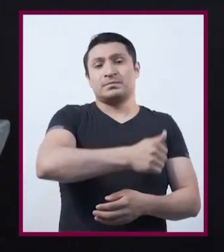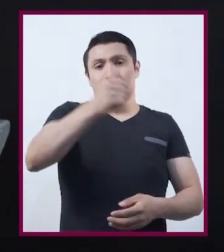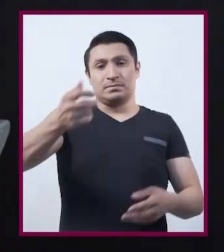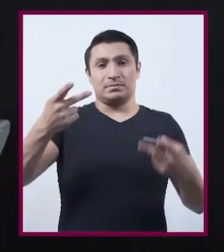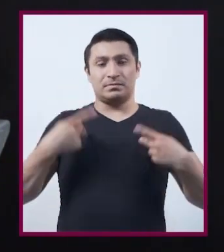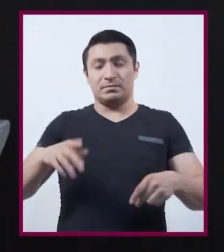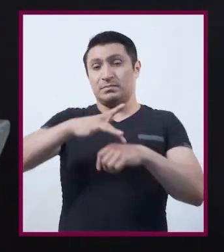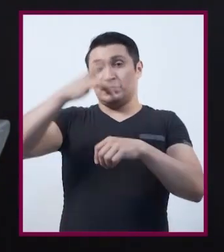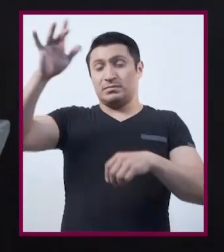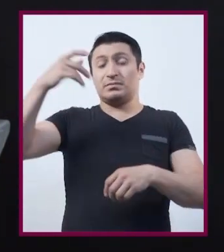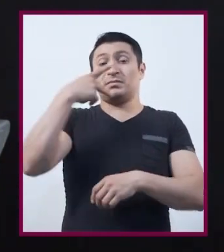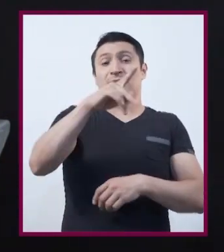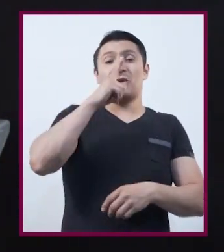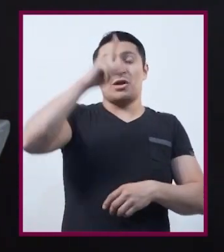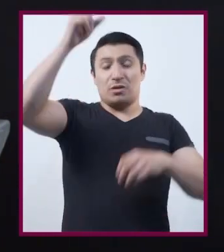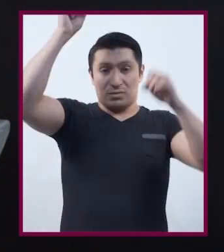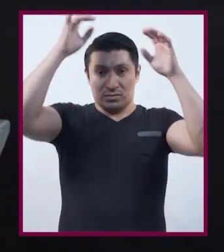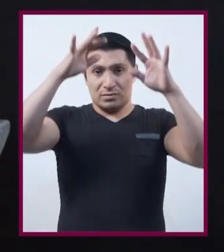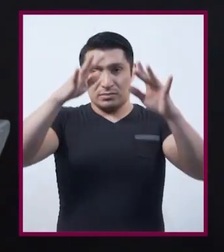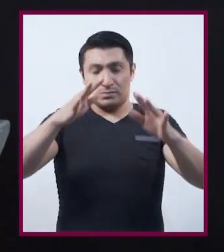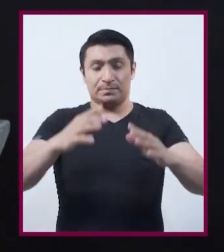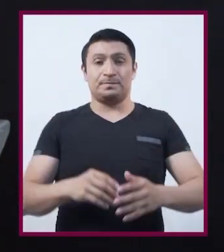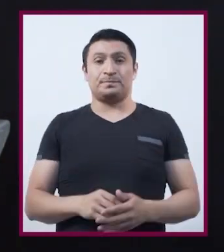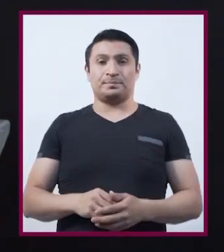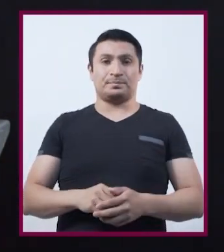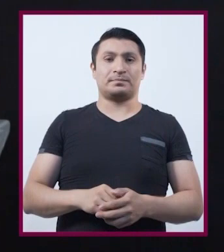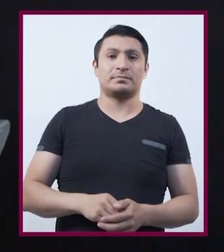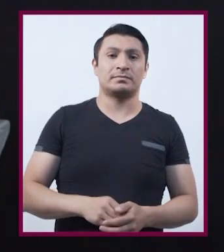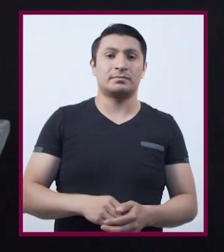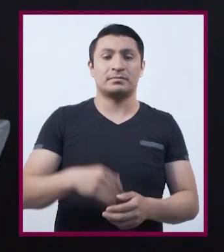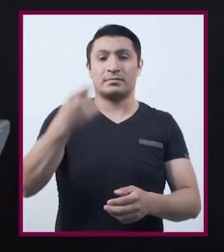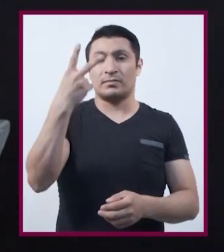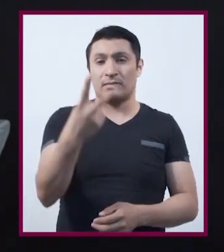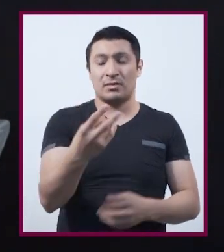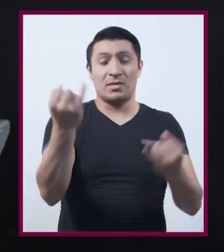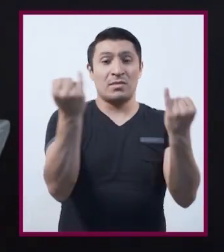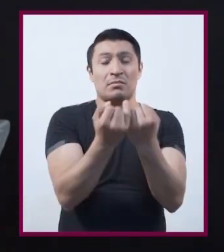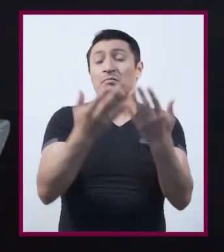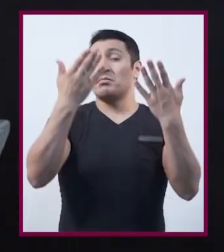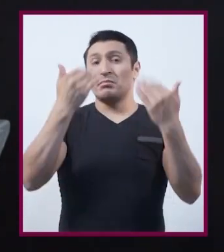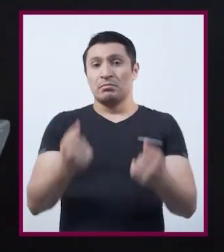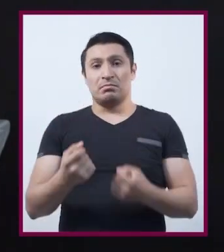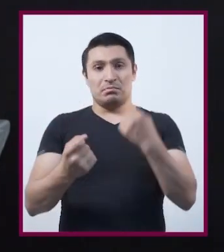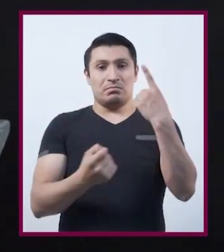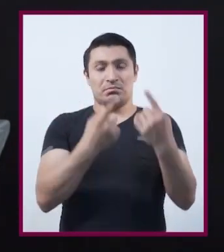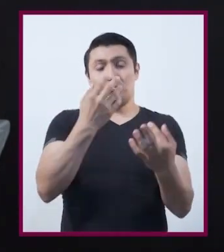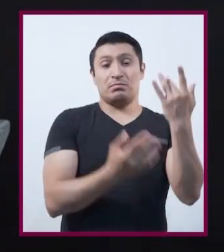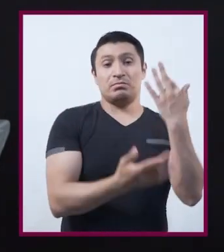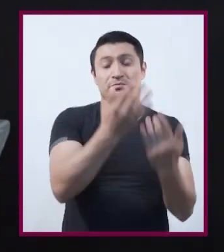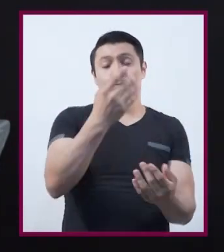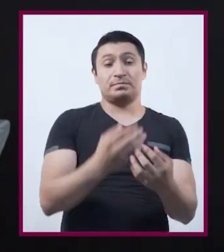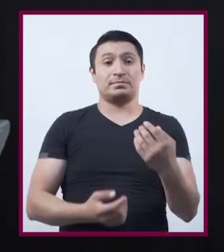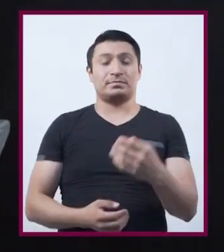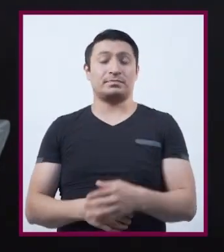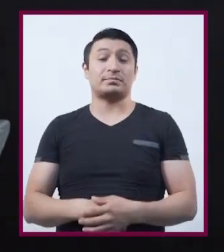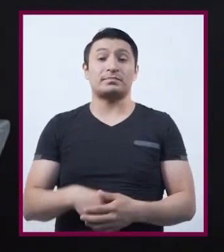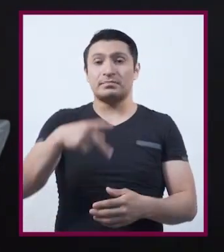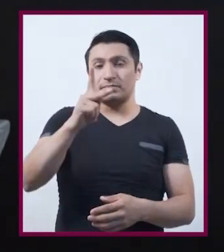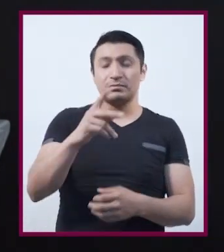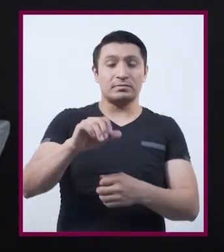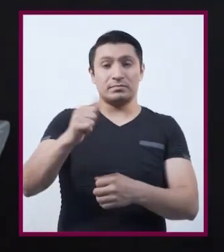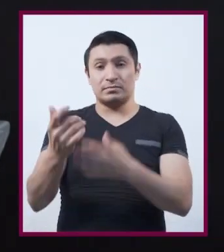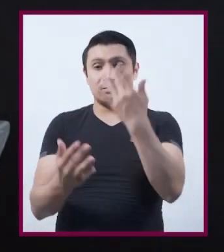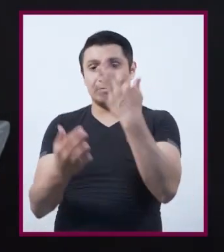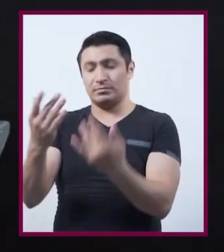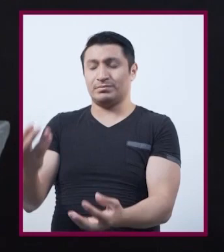ganas que encienden a quienes se les acercan. ¿Te gustaría ser de estos ¿De los que contagian libertad? Ayúdanos a